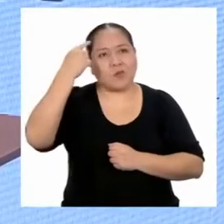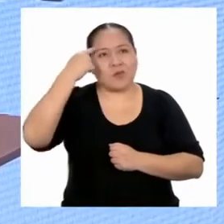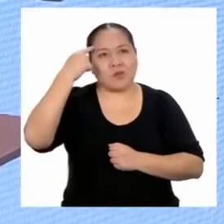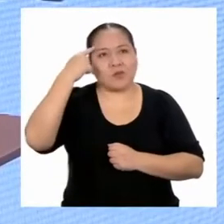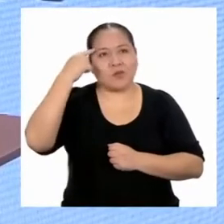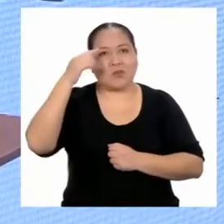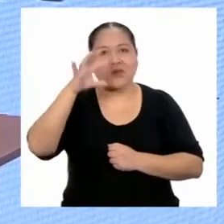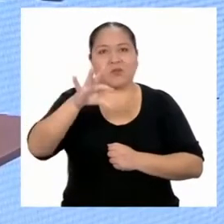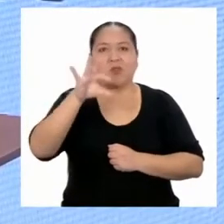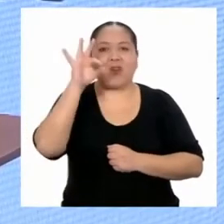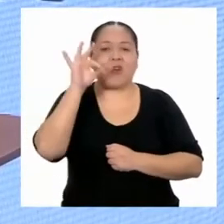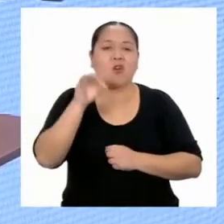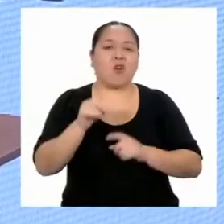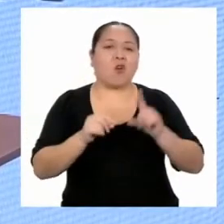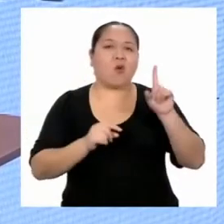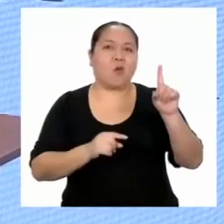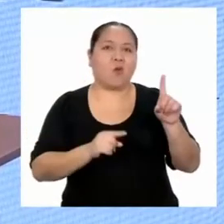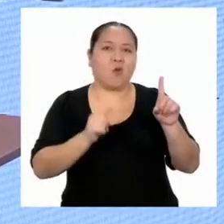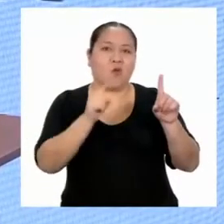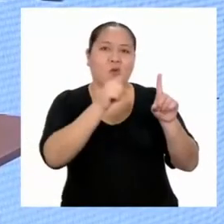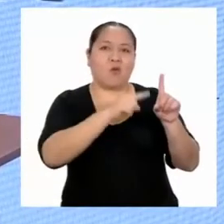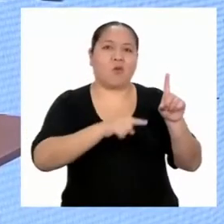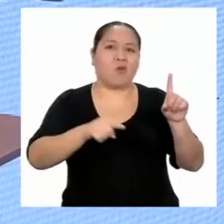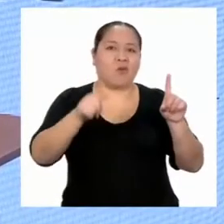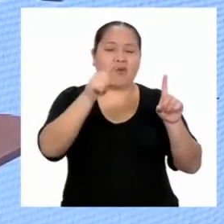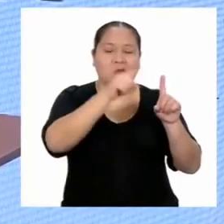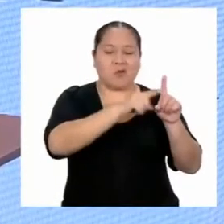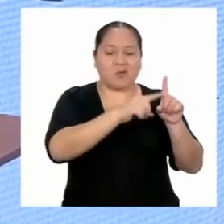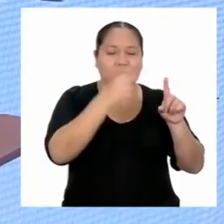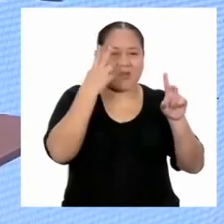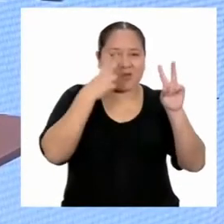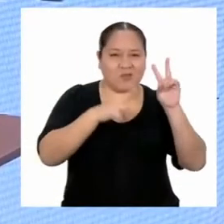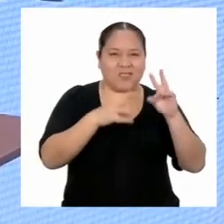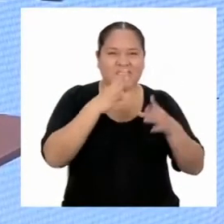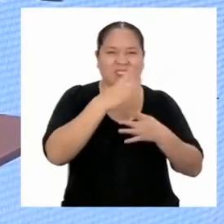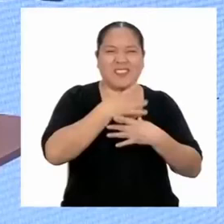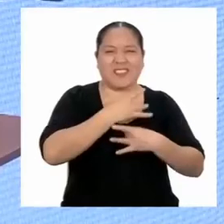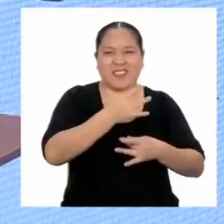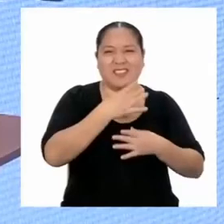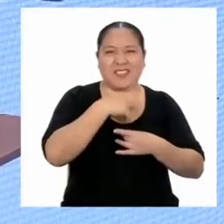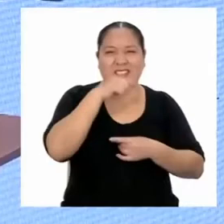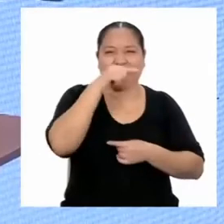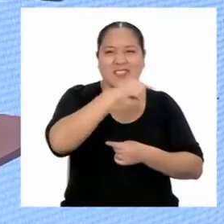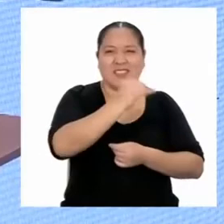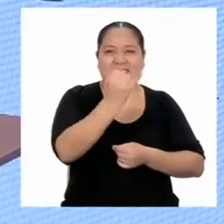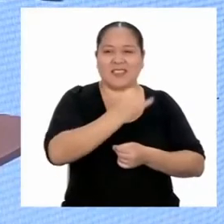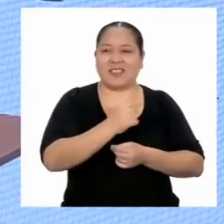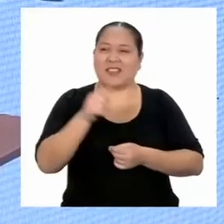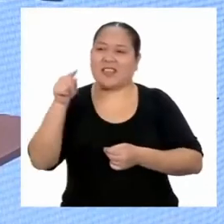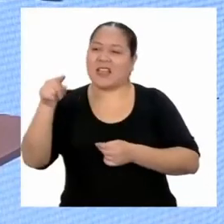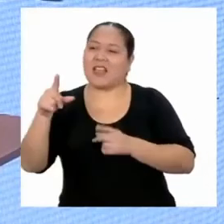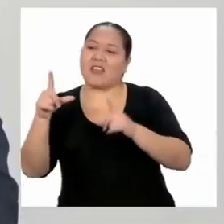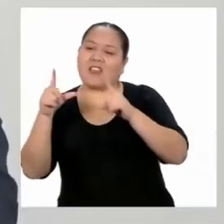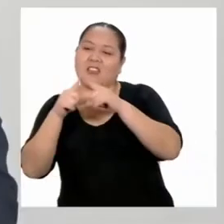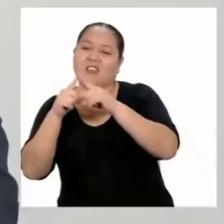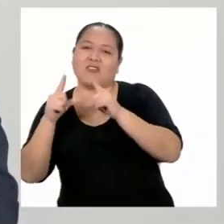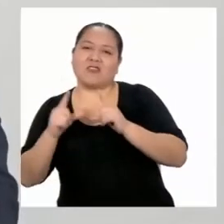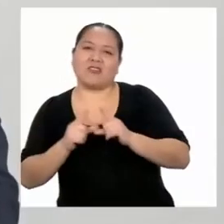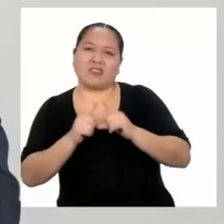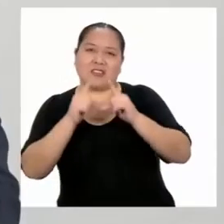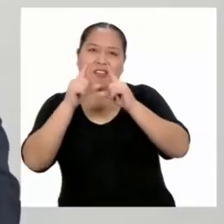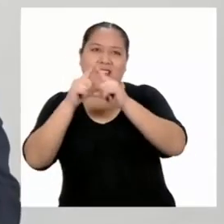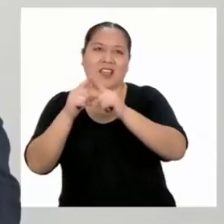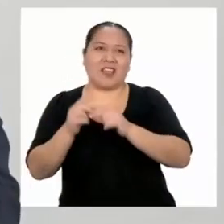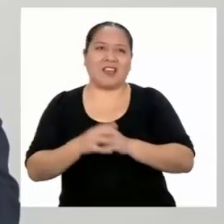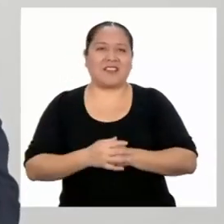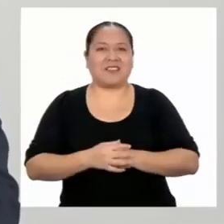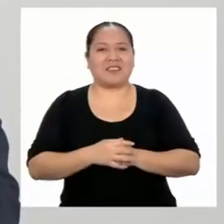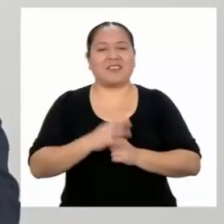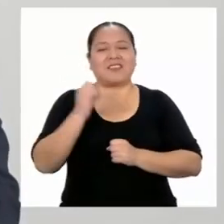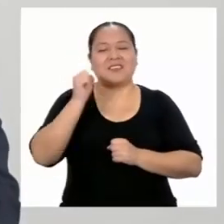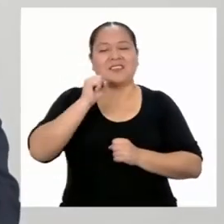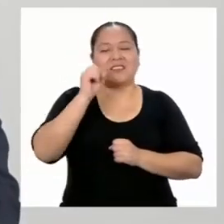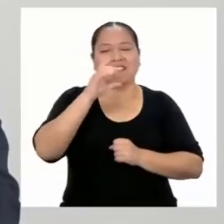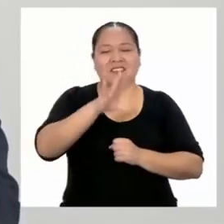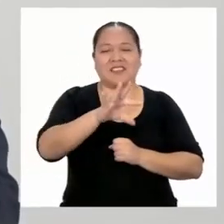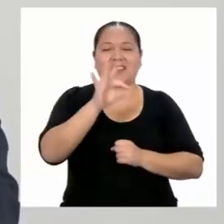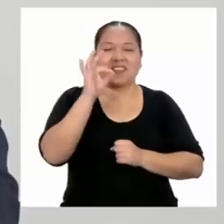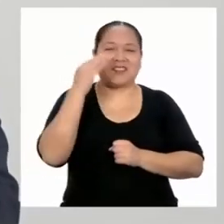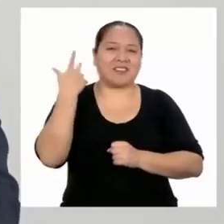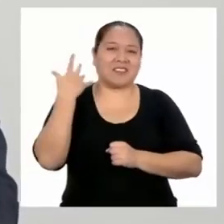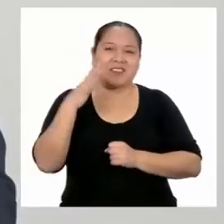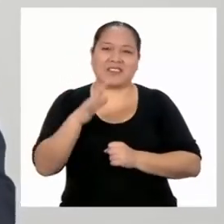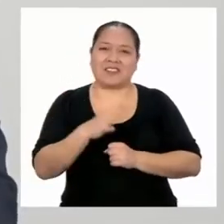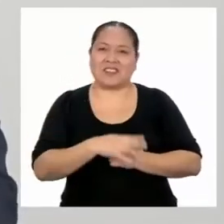con la propuesta 1. Me parece más interesante ese diseño que el de los triángulos simples. Lo hemos conseguido